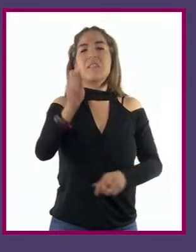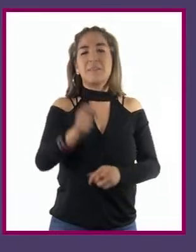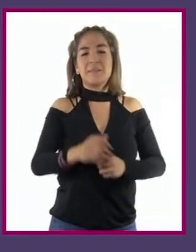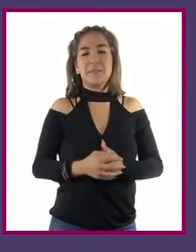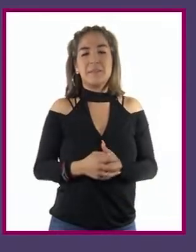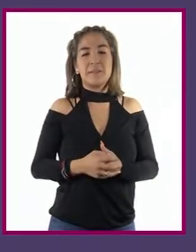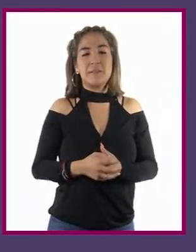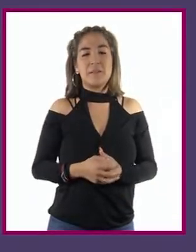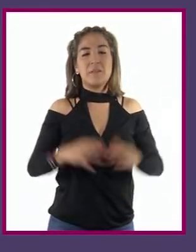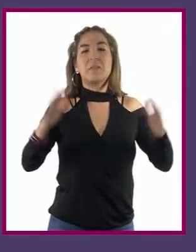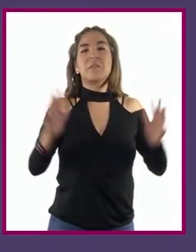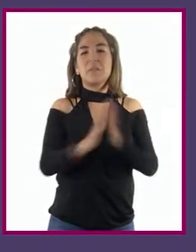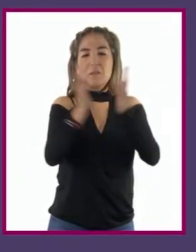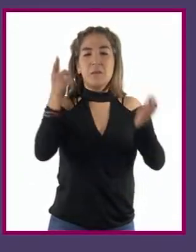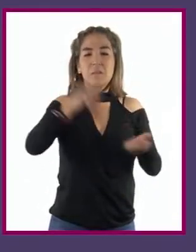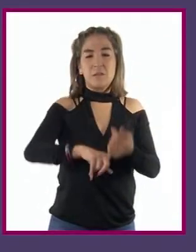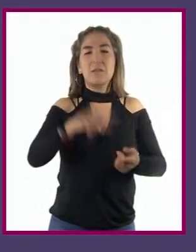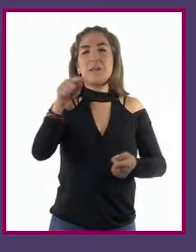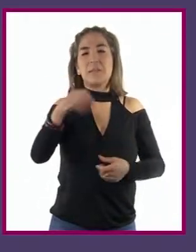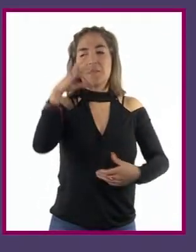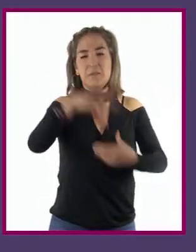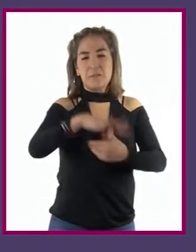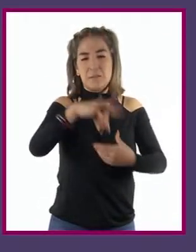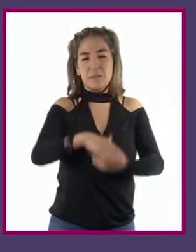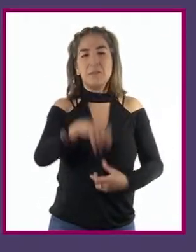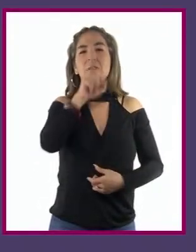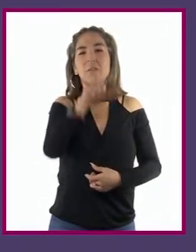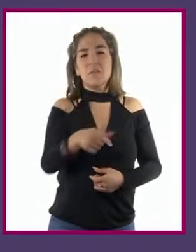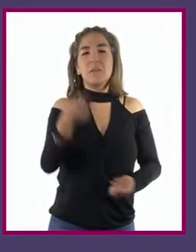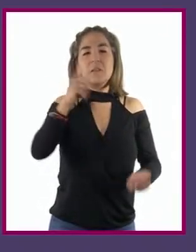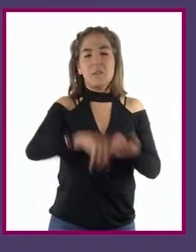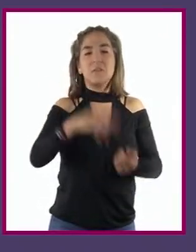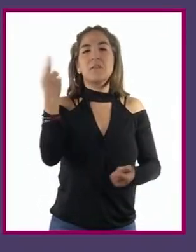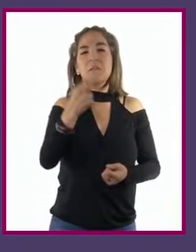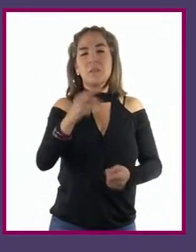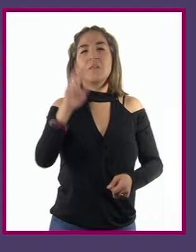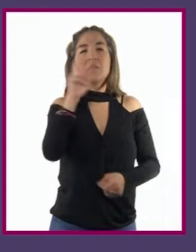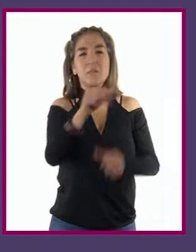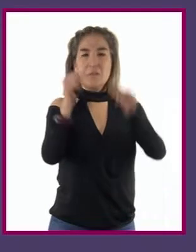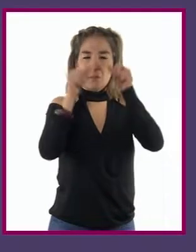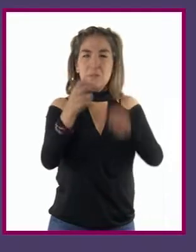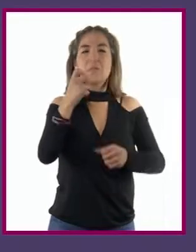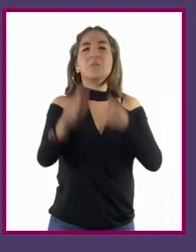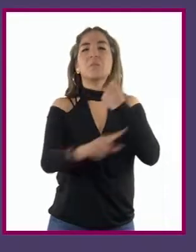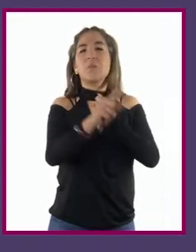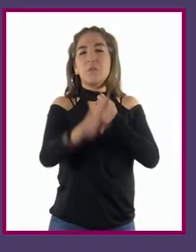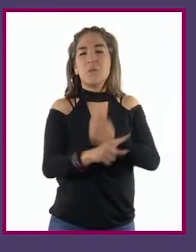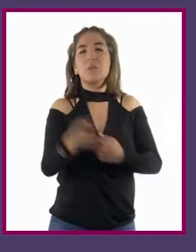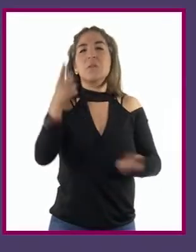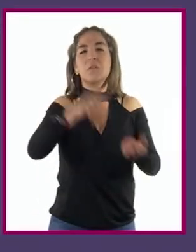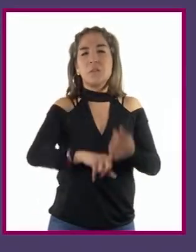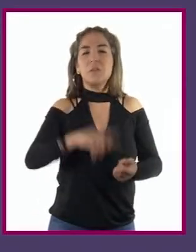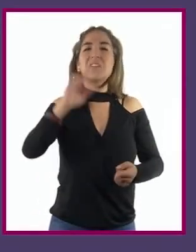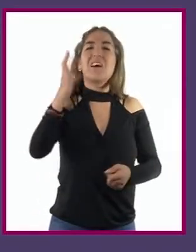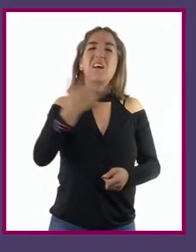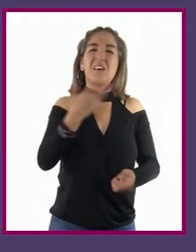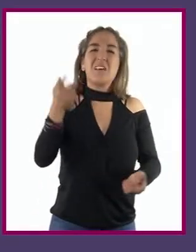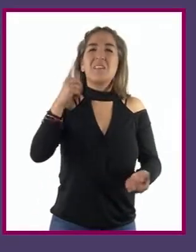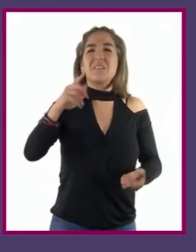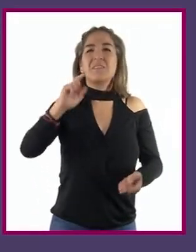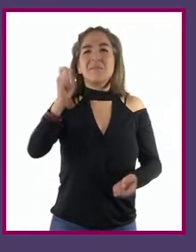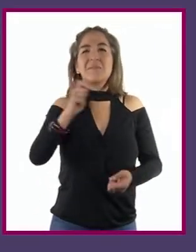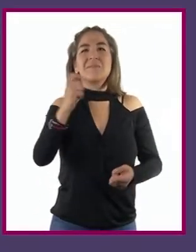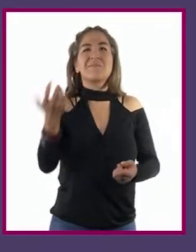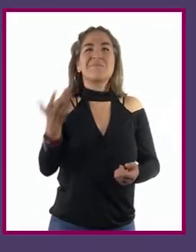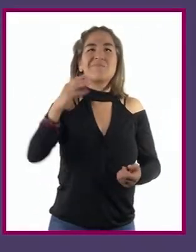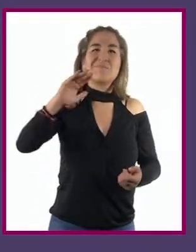allá de participar en las elecciones. También es necesario que estemos al tanto de las situaciones que nos afecten para